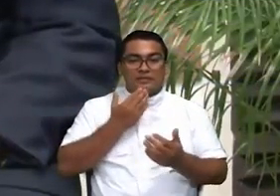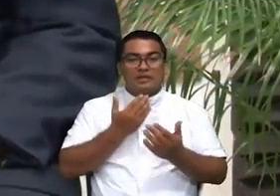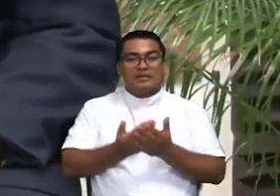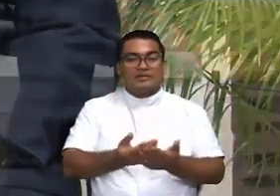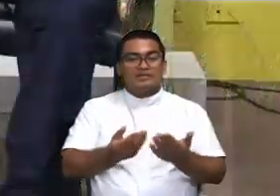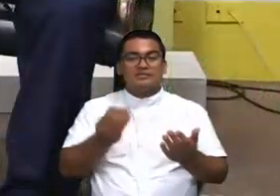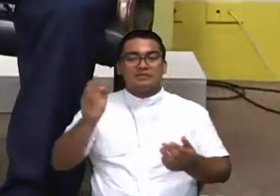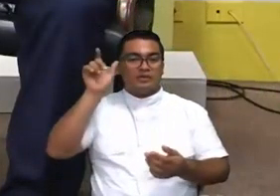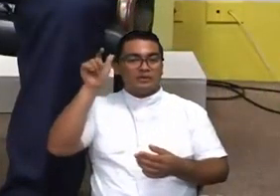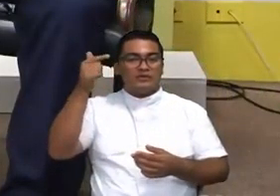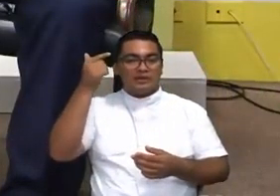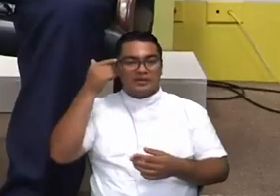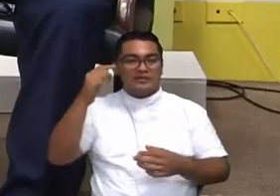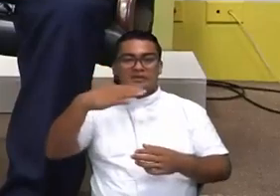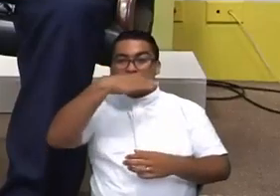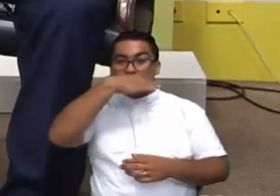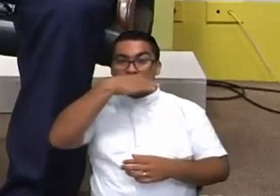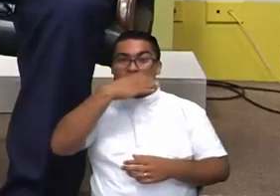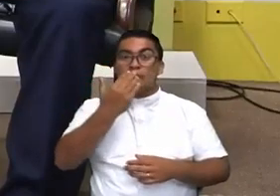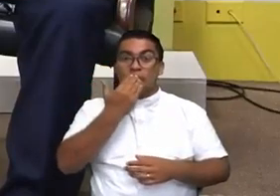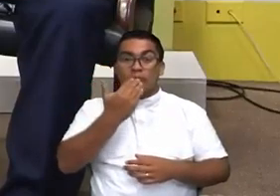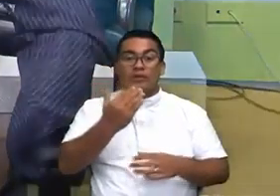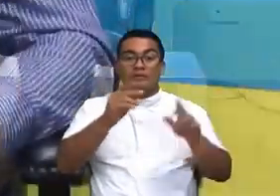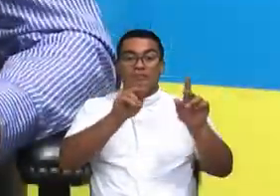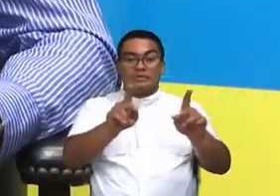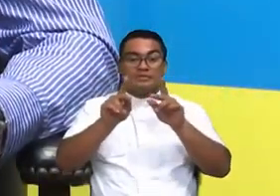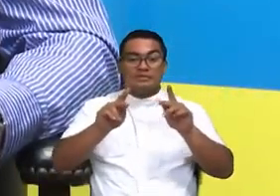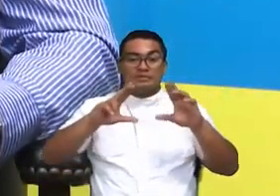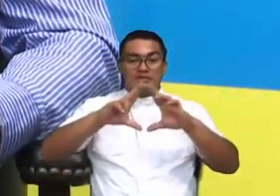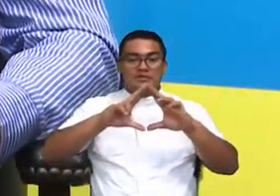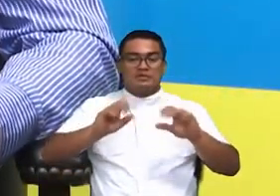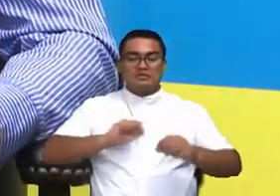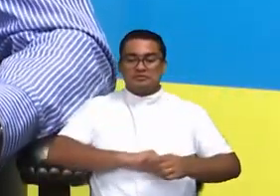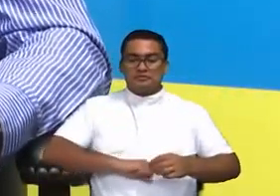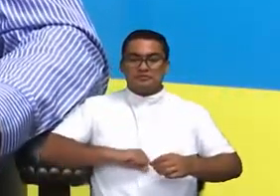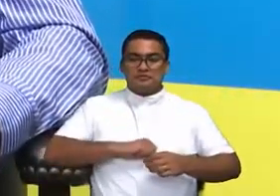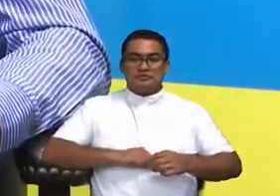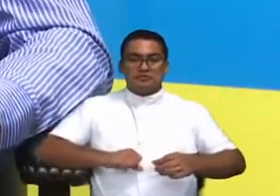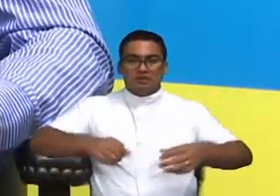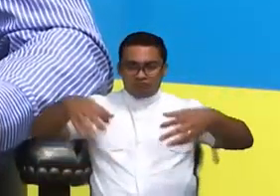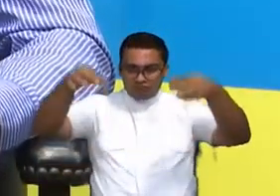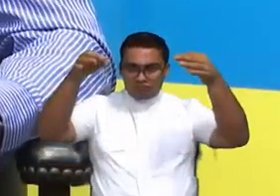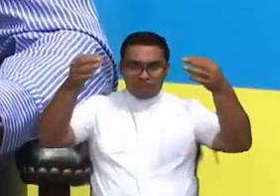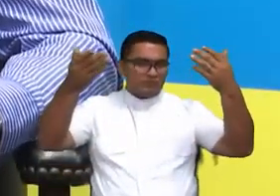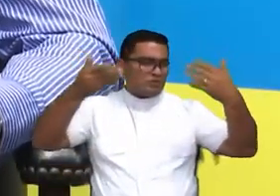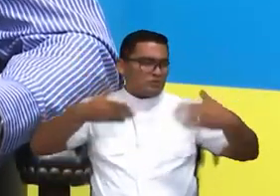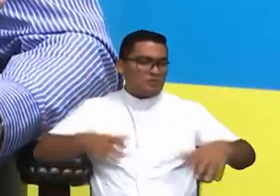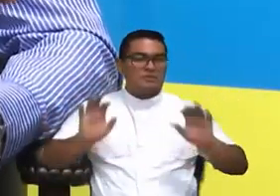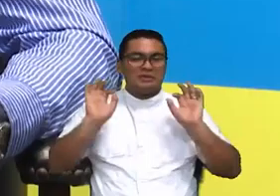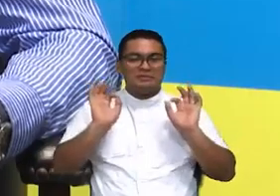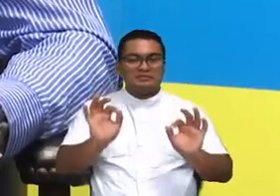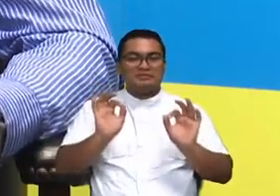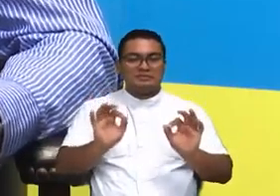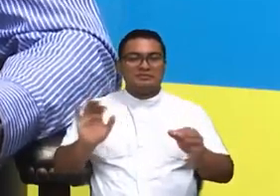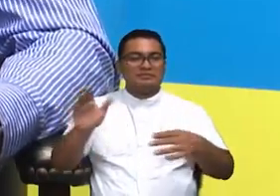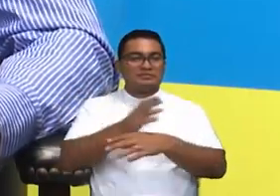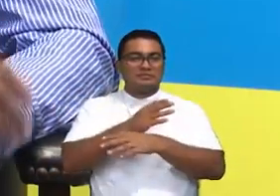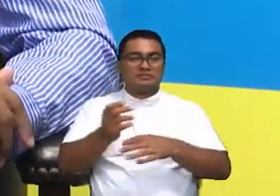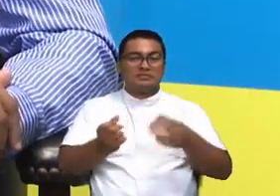gobierno sandinista, hoy los nicaragüenses contamos con equipos de ultrasonido estático, con equipos de ultrasonido